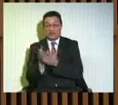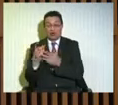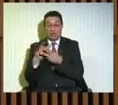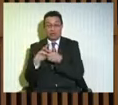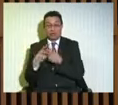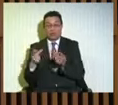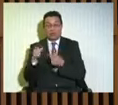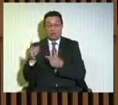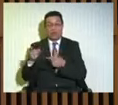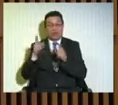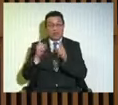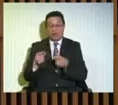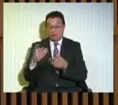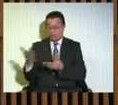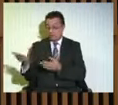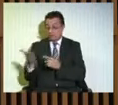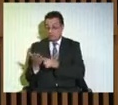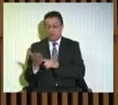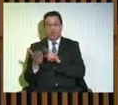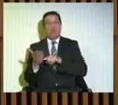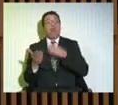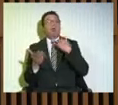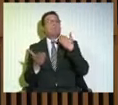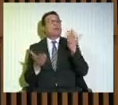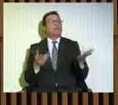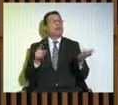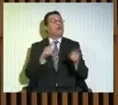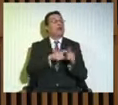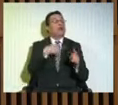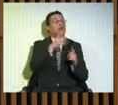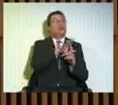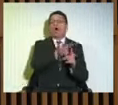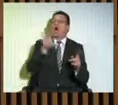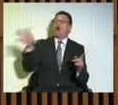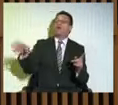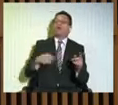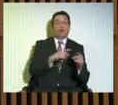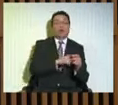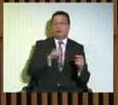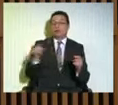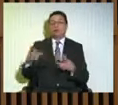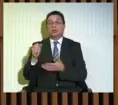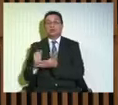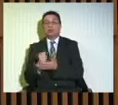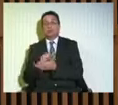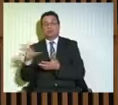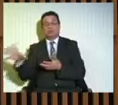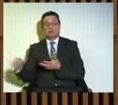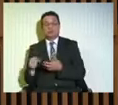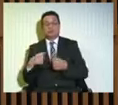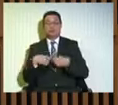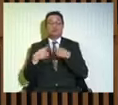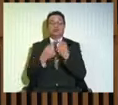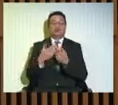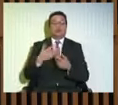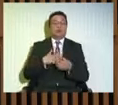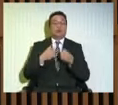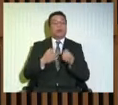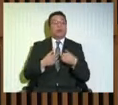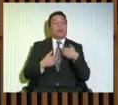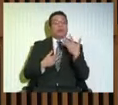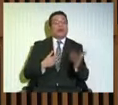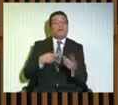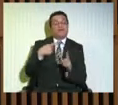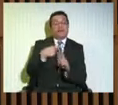público tenga en su poder, se le debe exigir a una persona que lo vaya a buscar y que lo traiga en papel para que nosotros le podamos entregar